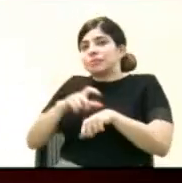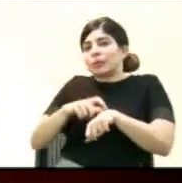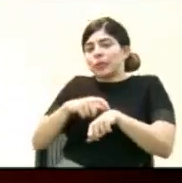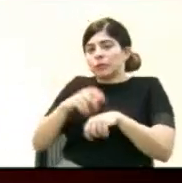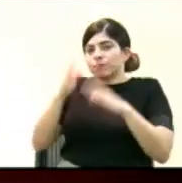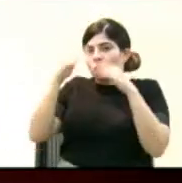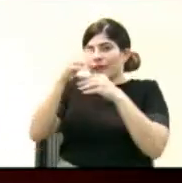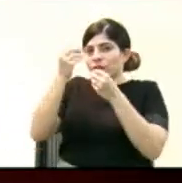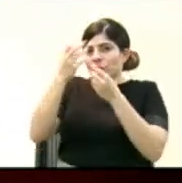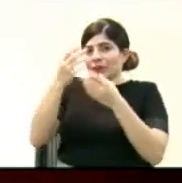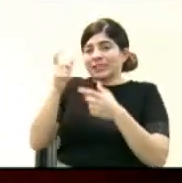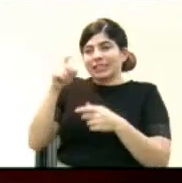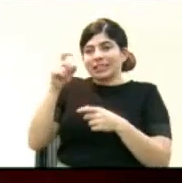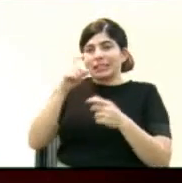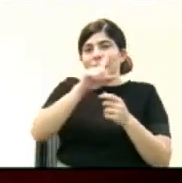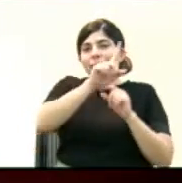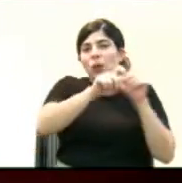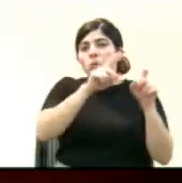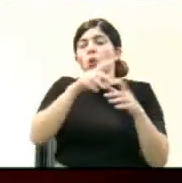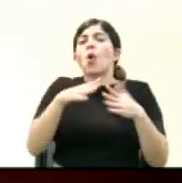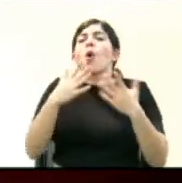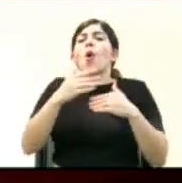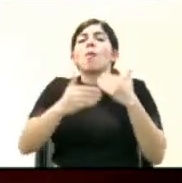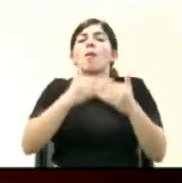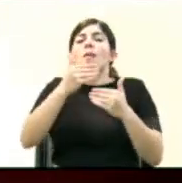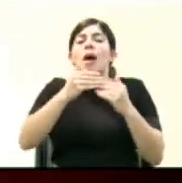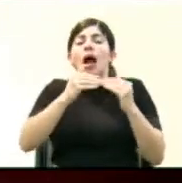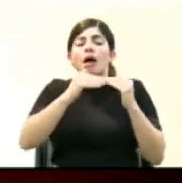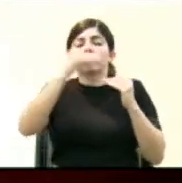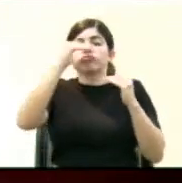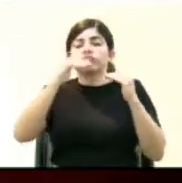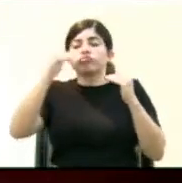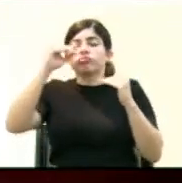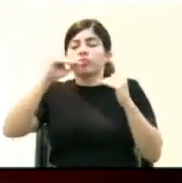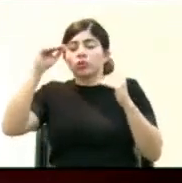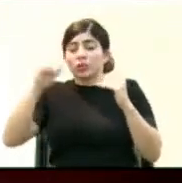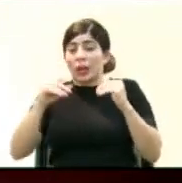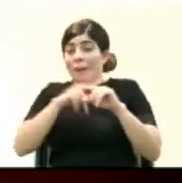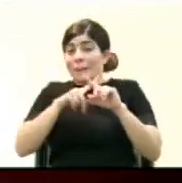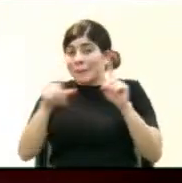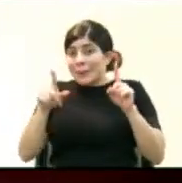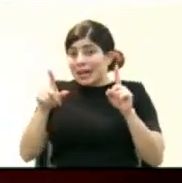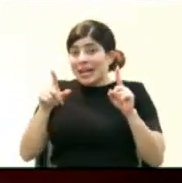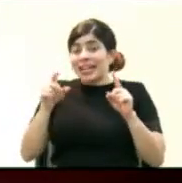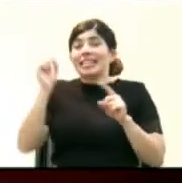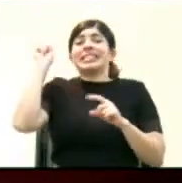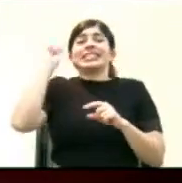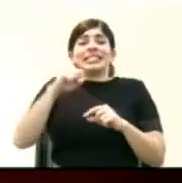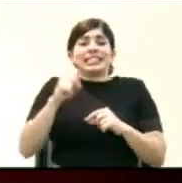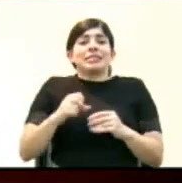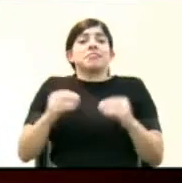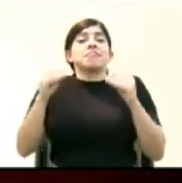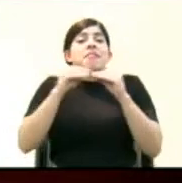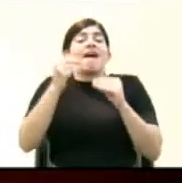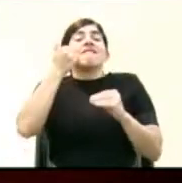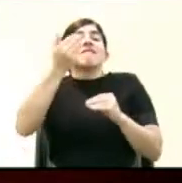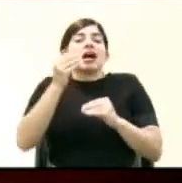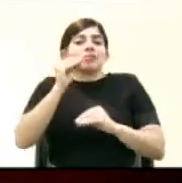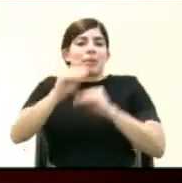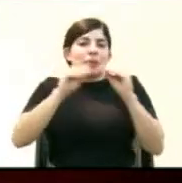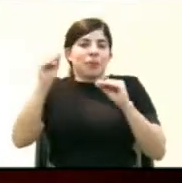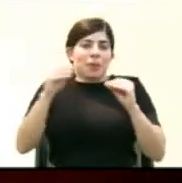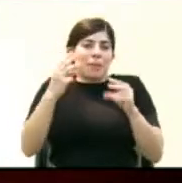esa información, tendría que consultar cómo estamos con inciensa, pero evidentemente, si es más contagiosa solo